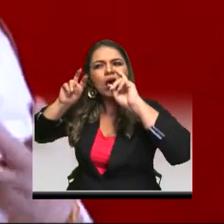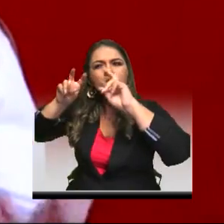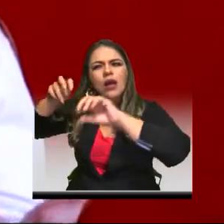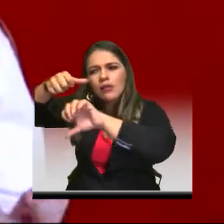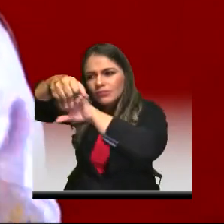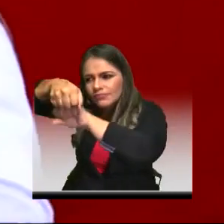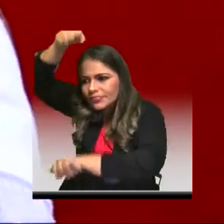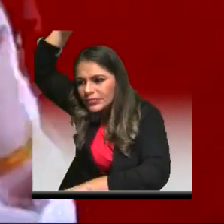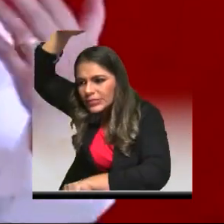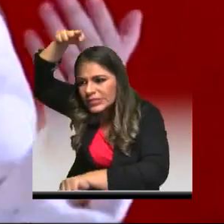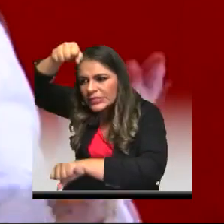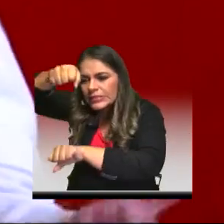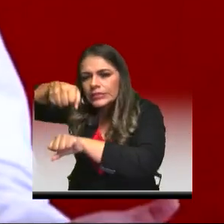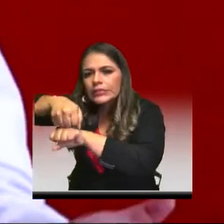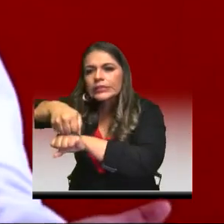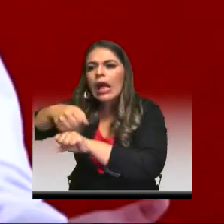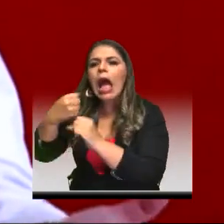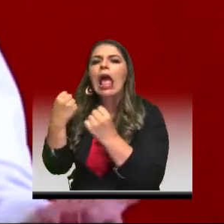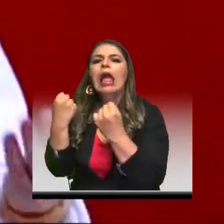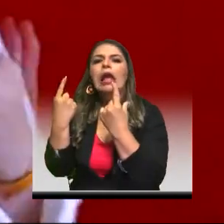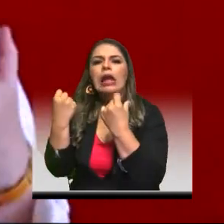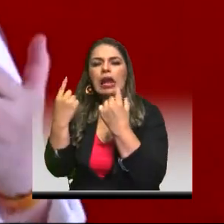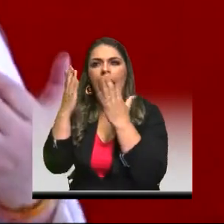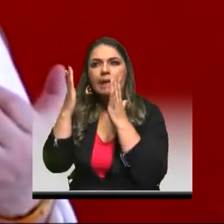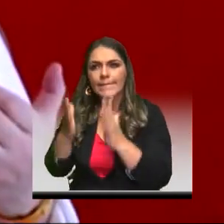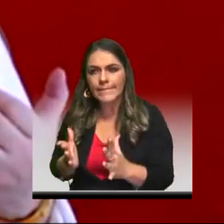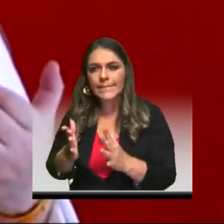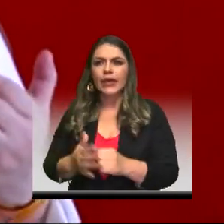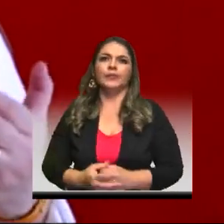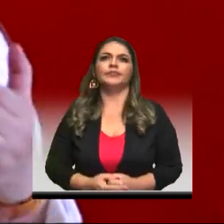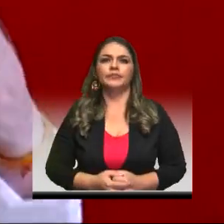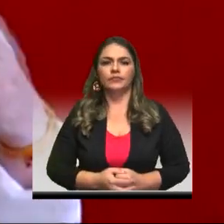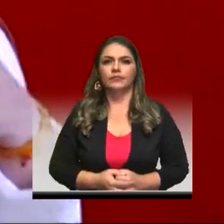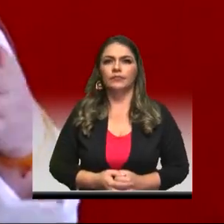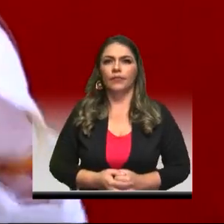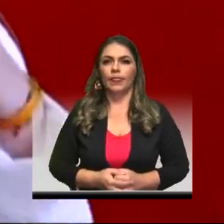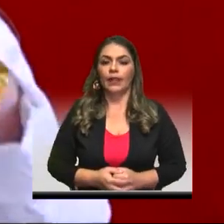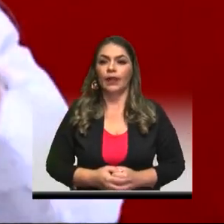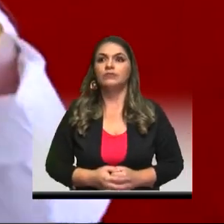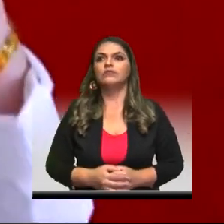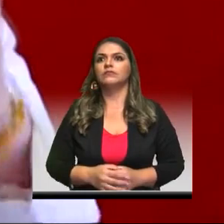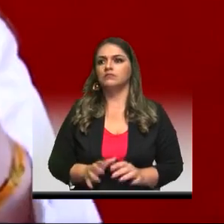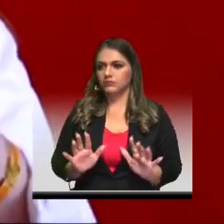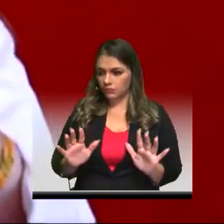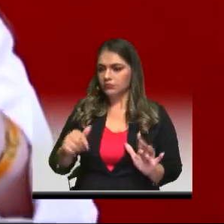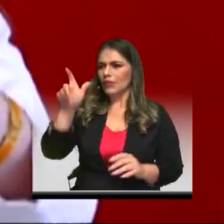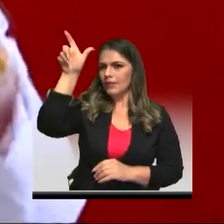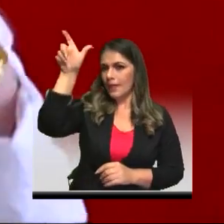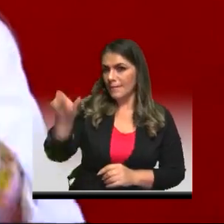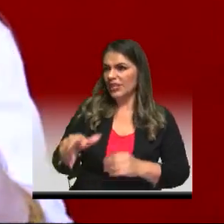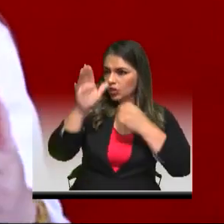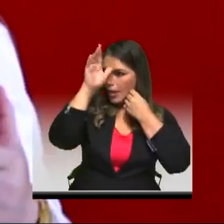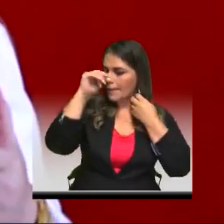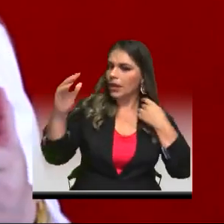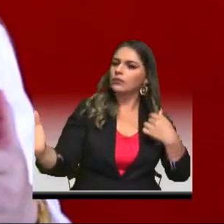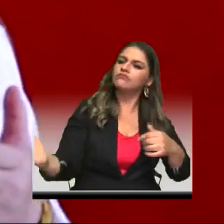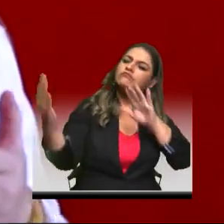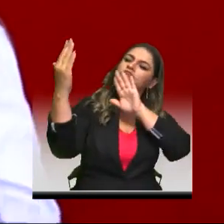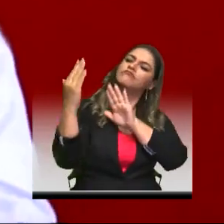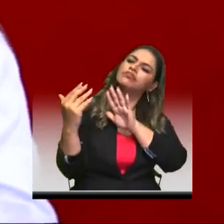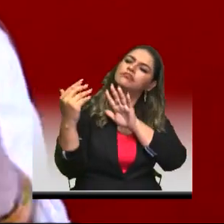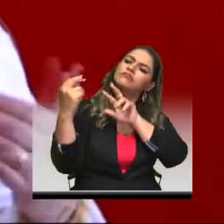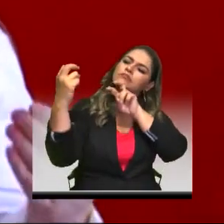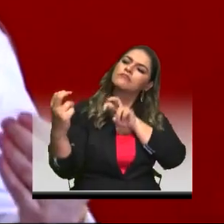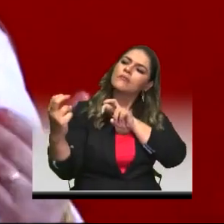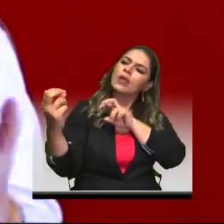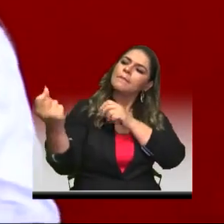poder comprender. Y cuando descubro que no solamente es, ok, estoy frente a un criminal y puedo entender lo